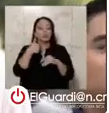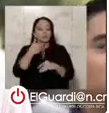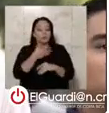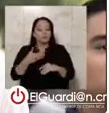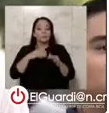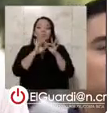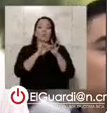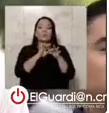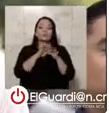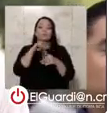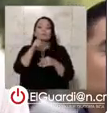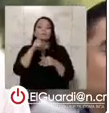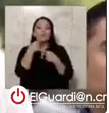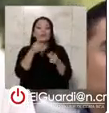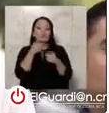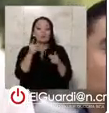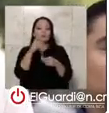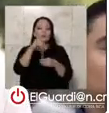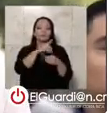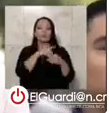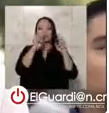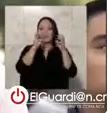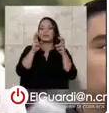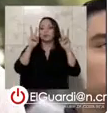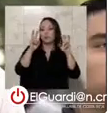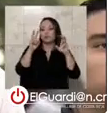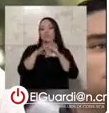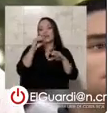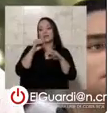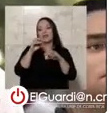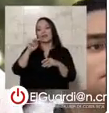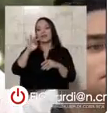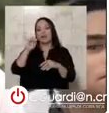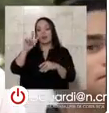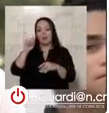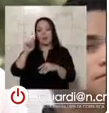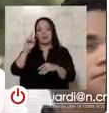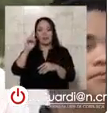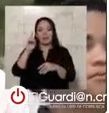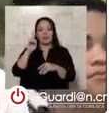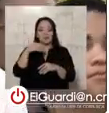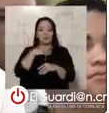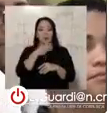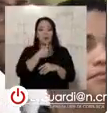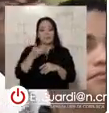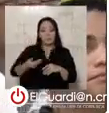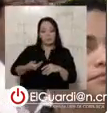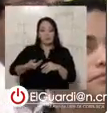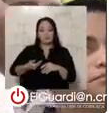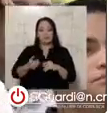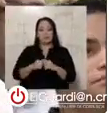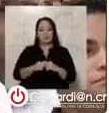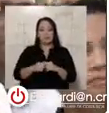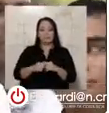con respecto a las declaraciones que dieron diputados sobre la supuesta salida de doña Natalia Díaz del Ministerio de Presidencia. Ya ellos se refirieron a eso, pero quería ya no,